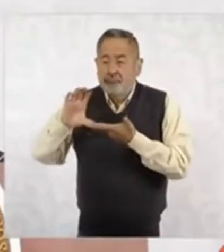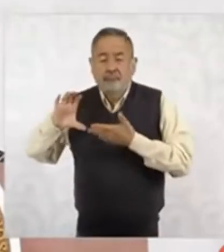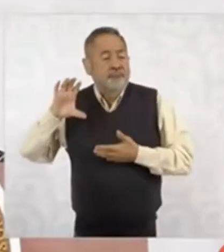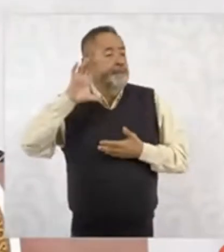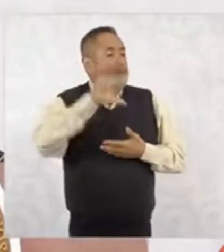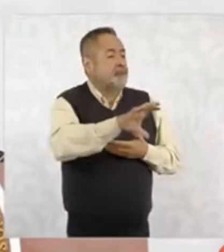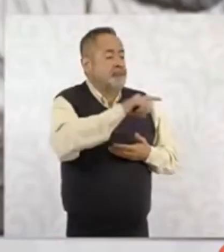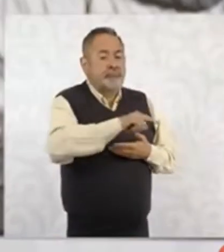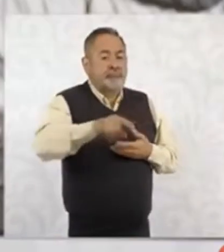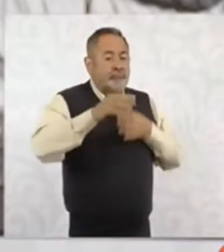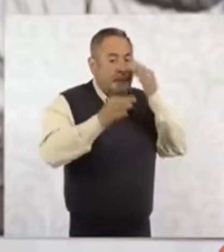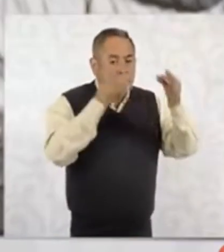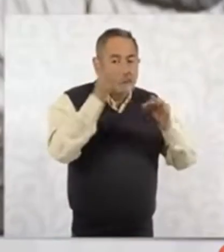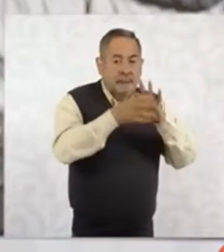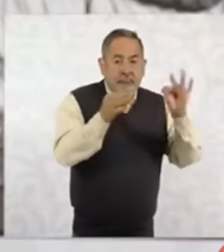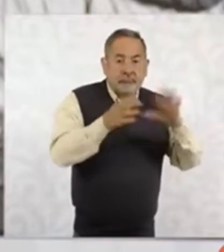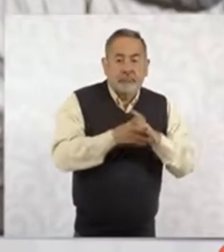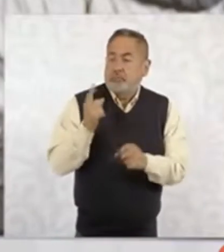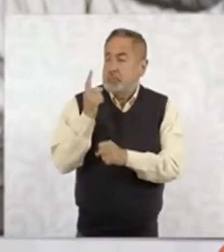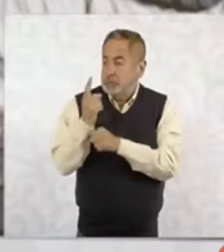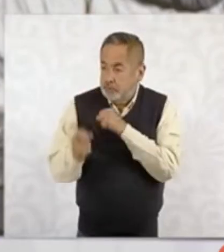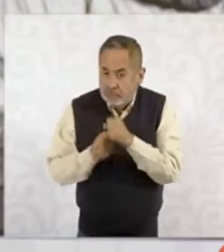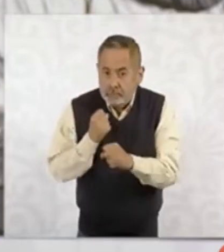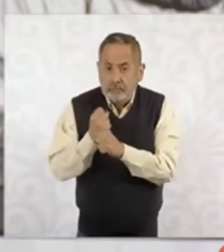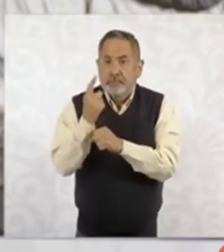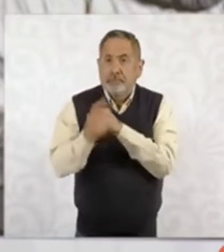Nieto. Por año. Por año.